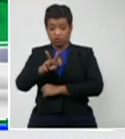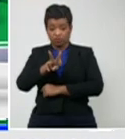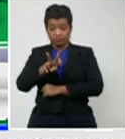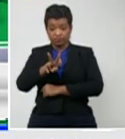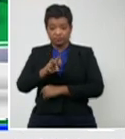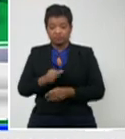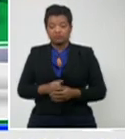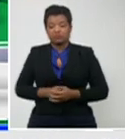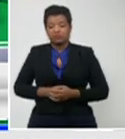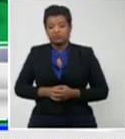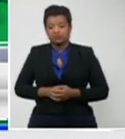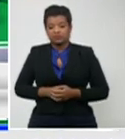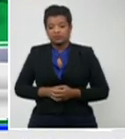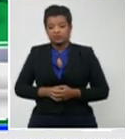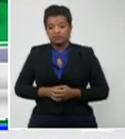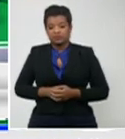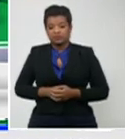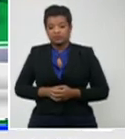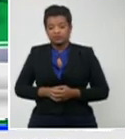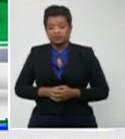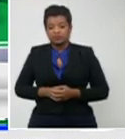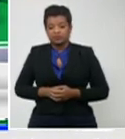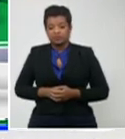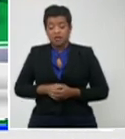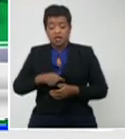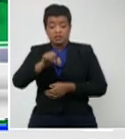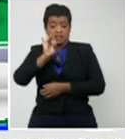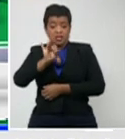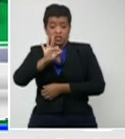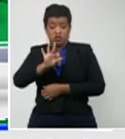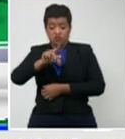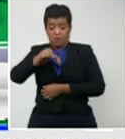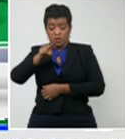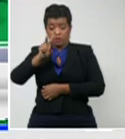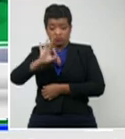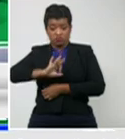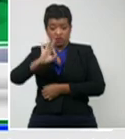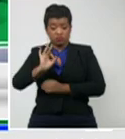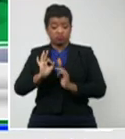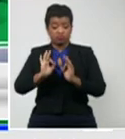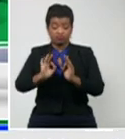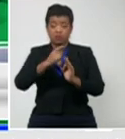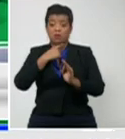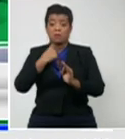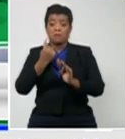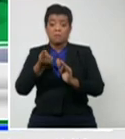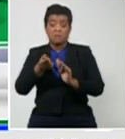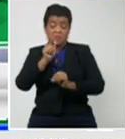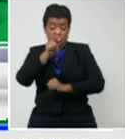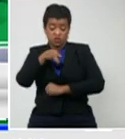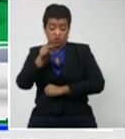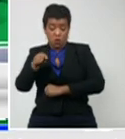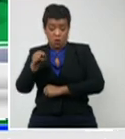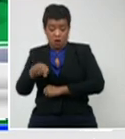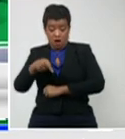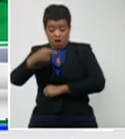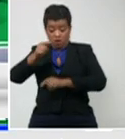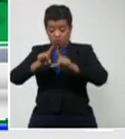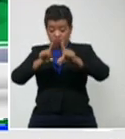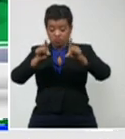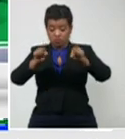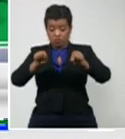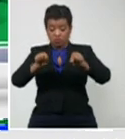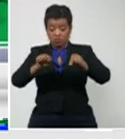el 78,2% de todas las personas diagnosticadas con la enfermedad en Cuba, pues